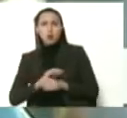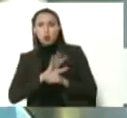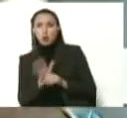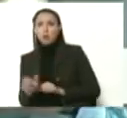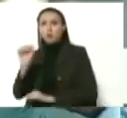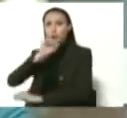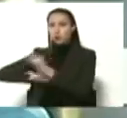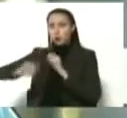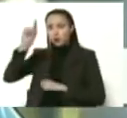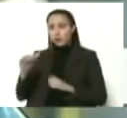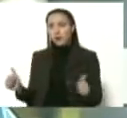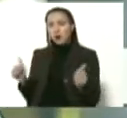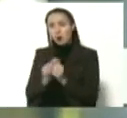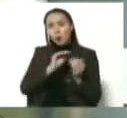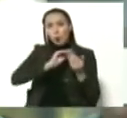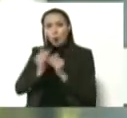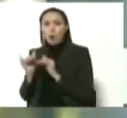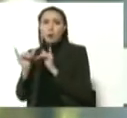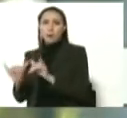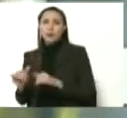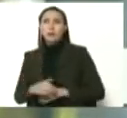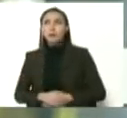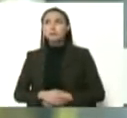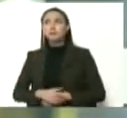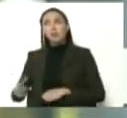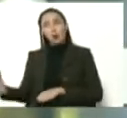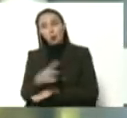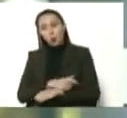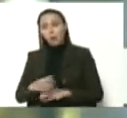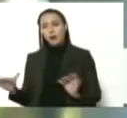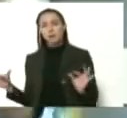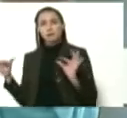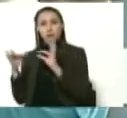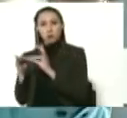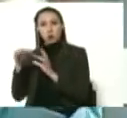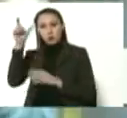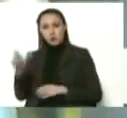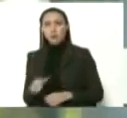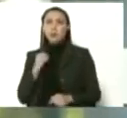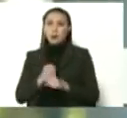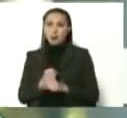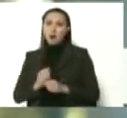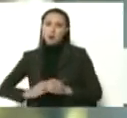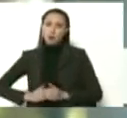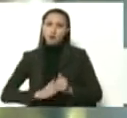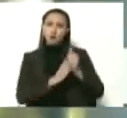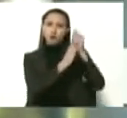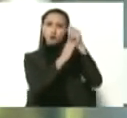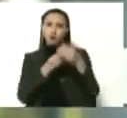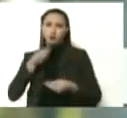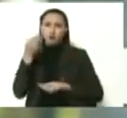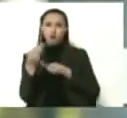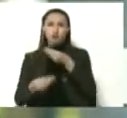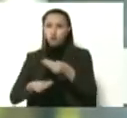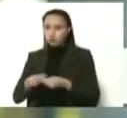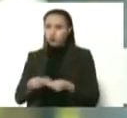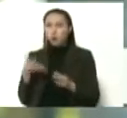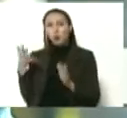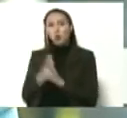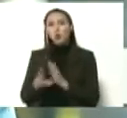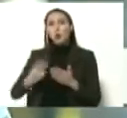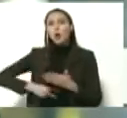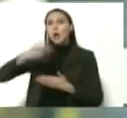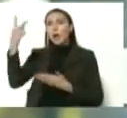las comunas y de los consejos comunales con la gobernación y la alcaldía, presidente, guiados por esa línea rectora que nos bajan desde el Plan Nacional